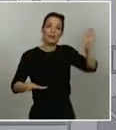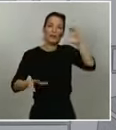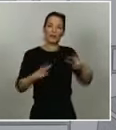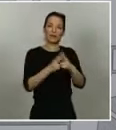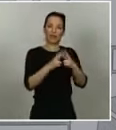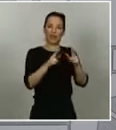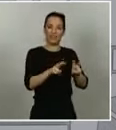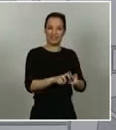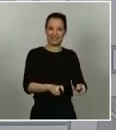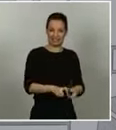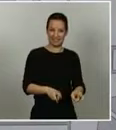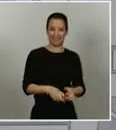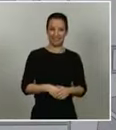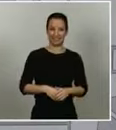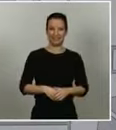forma